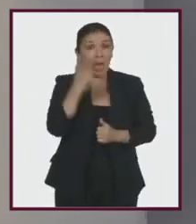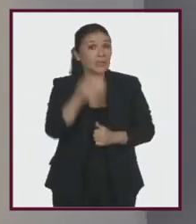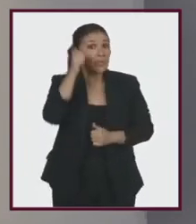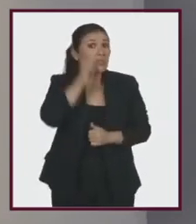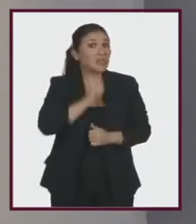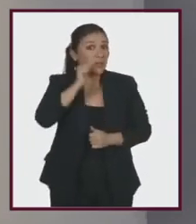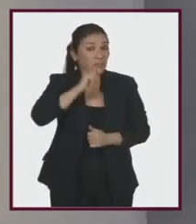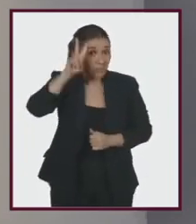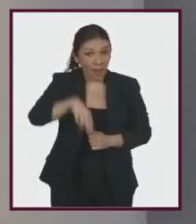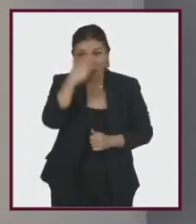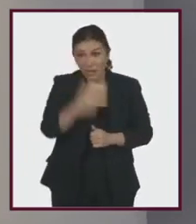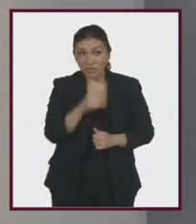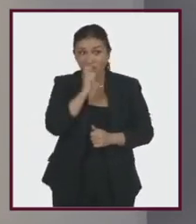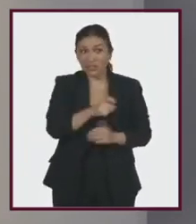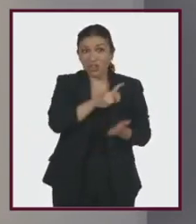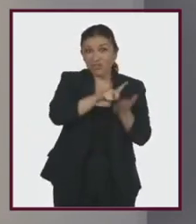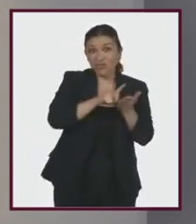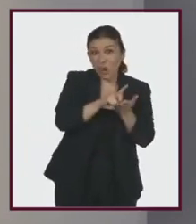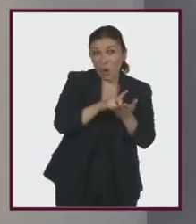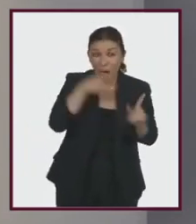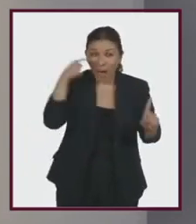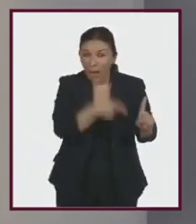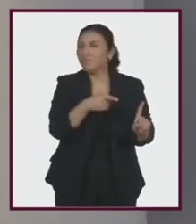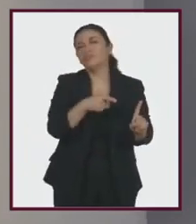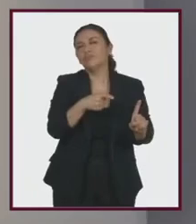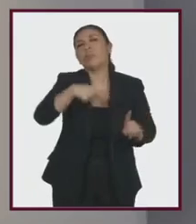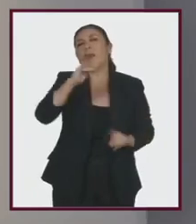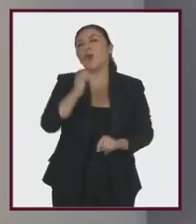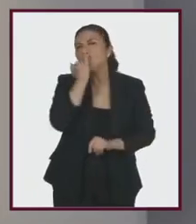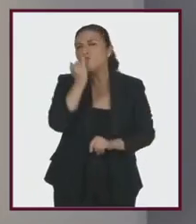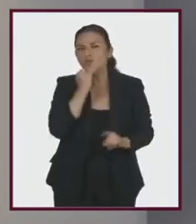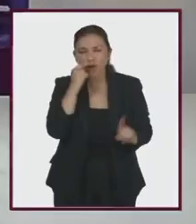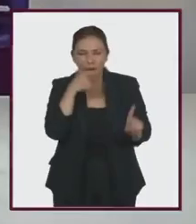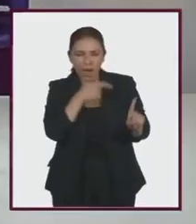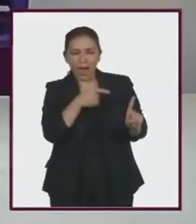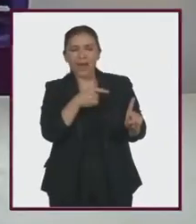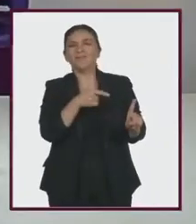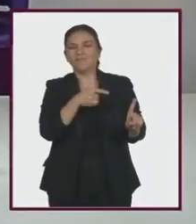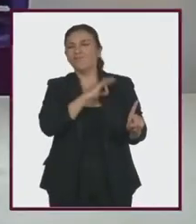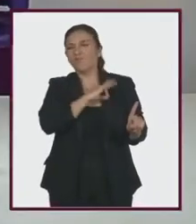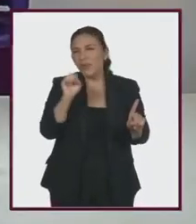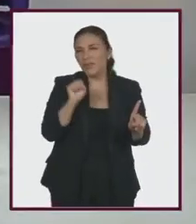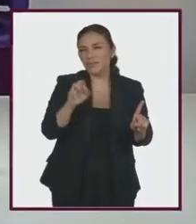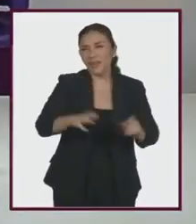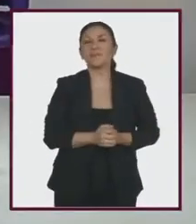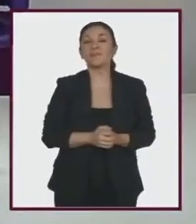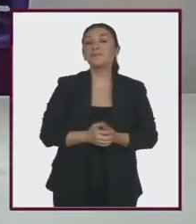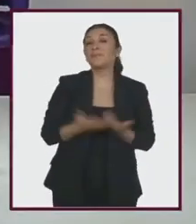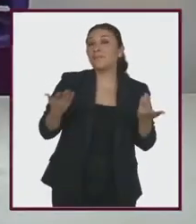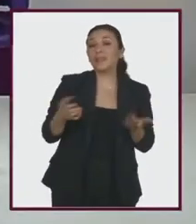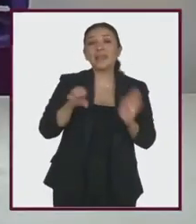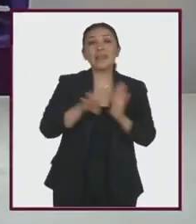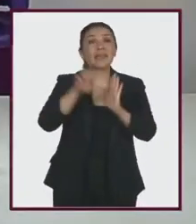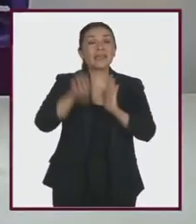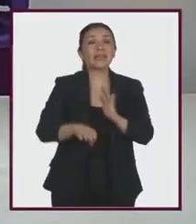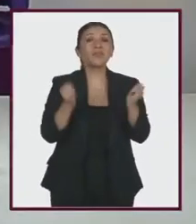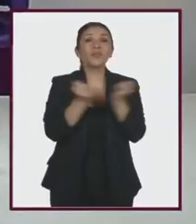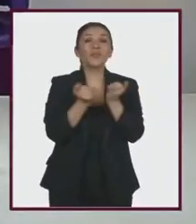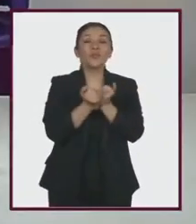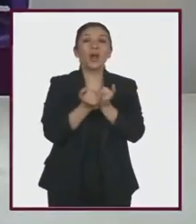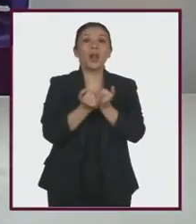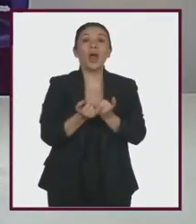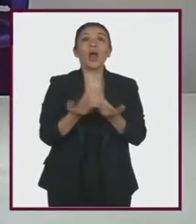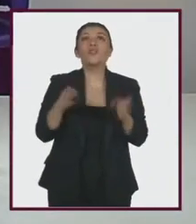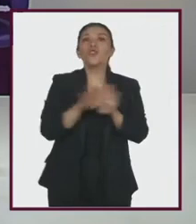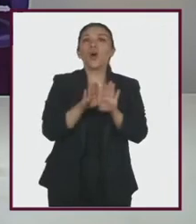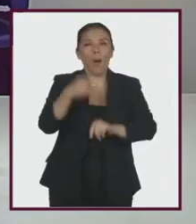tener que ver con una sustancia específica, pero podemos sospechar por algunas de estas situaciones. Vaya, y si ponemos los que pueden ser